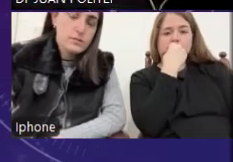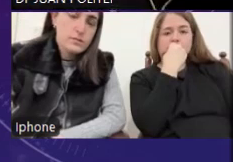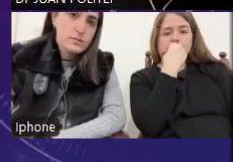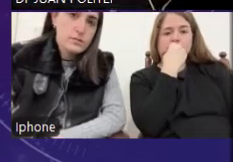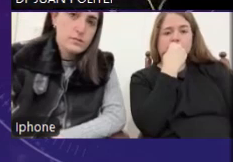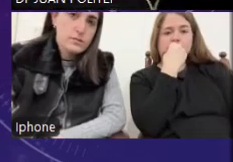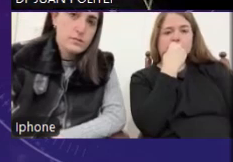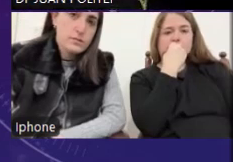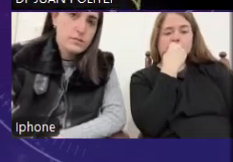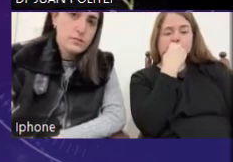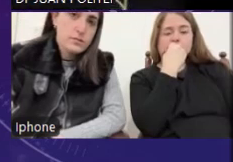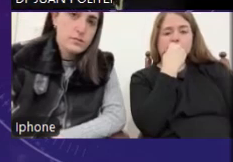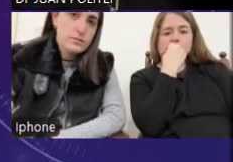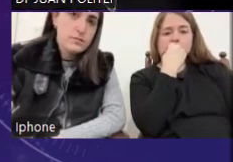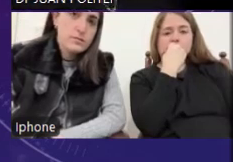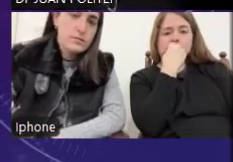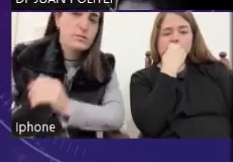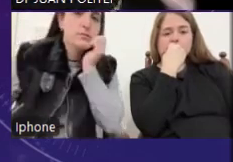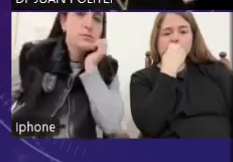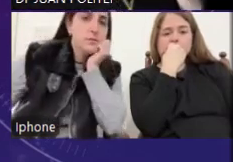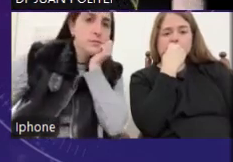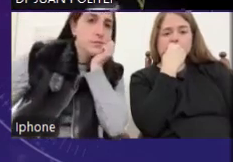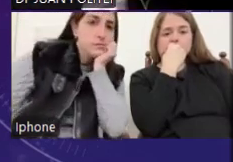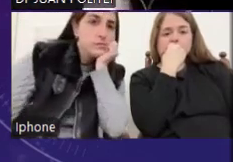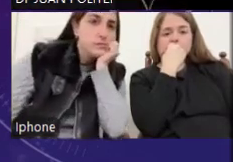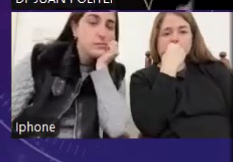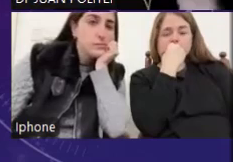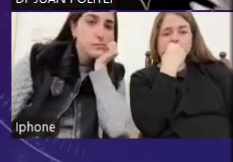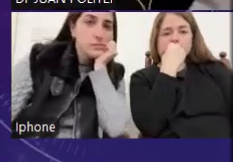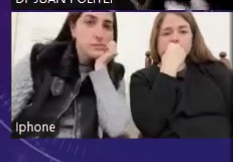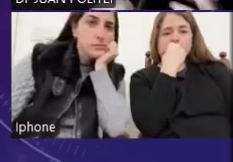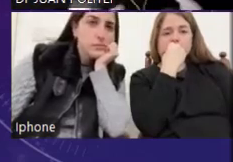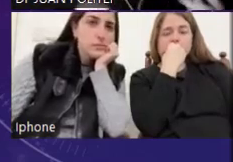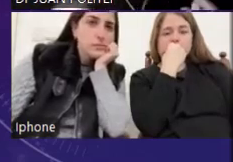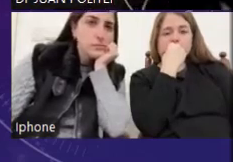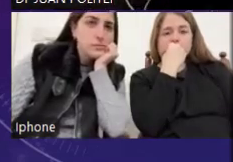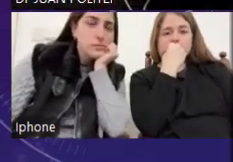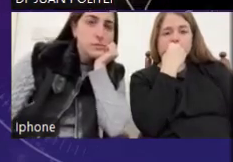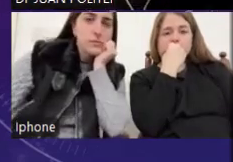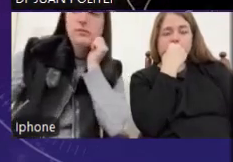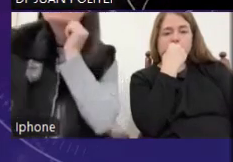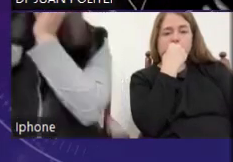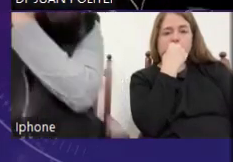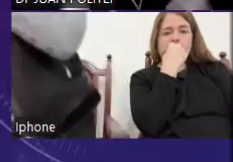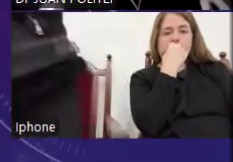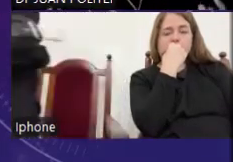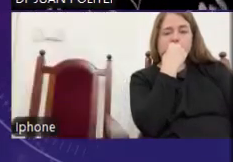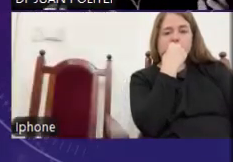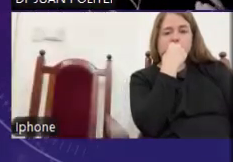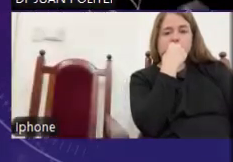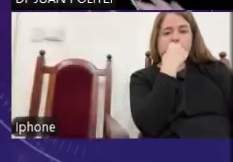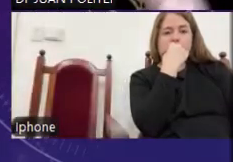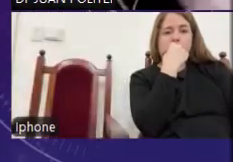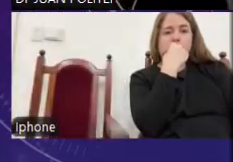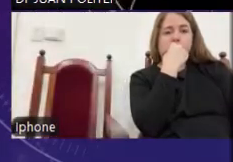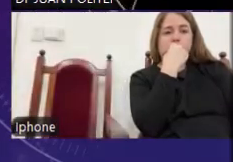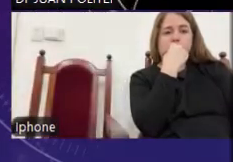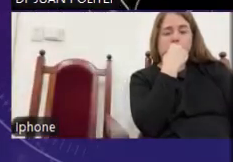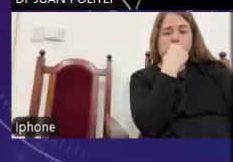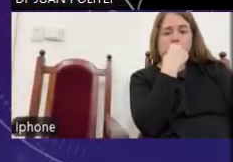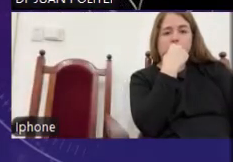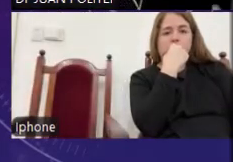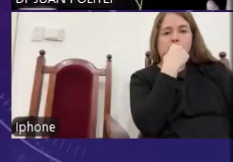pérdida de proteínas por la orina, si hay infartitos cerebrales. Si hay algo de eso, empezamos a tratar. Muy